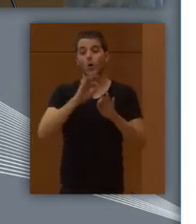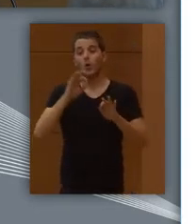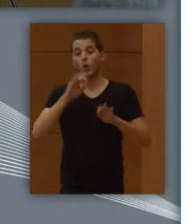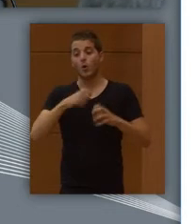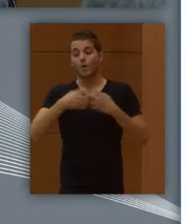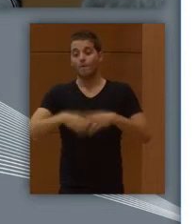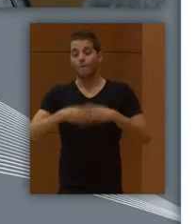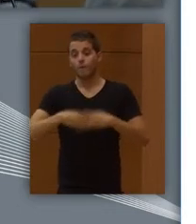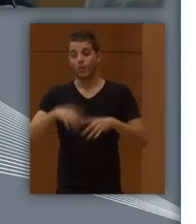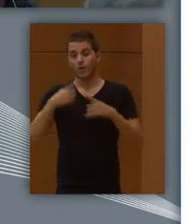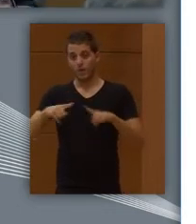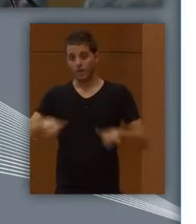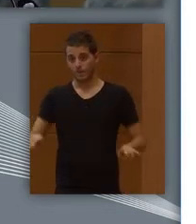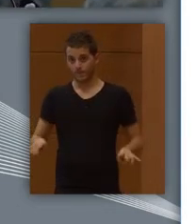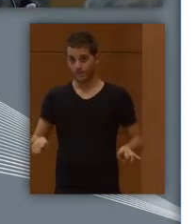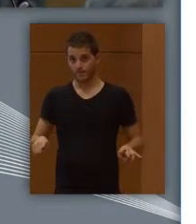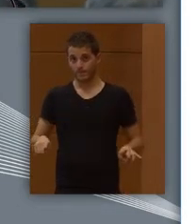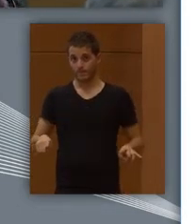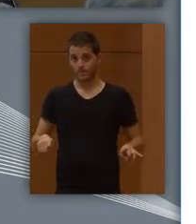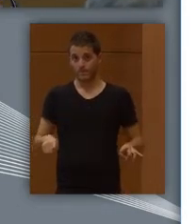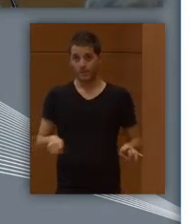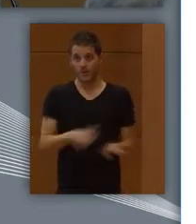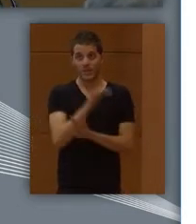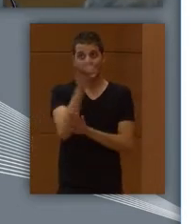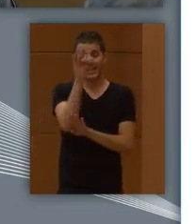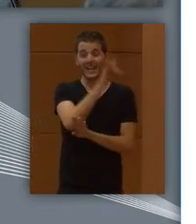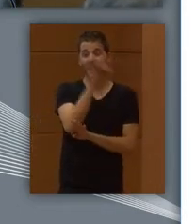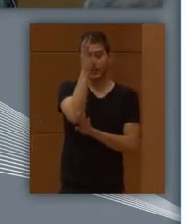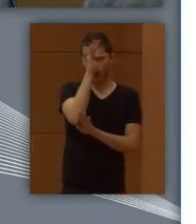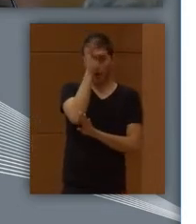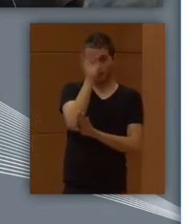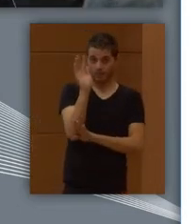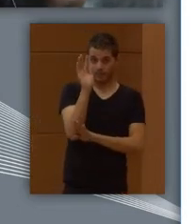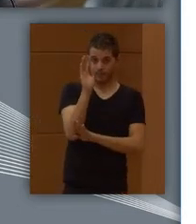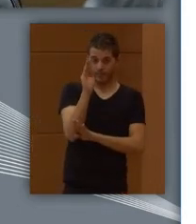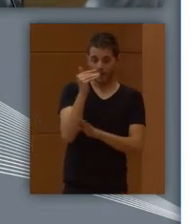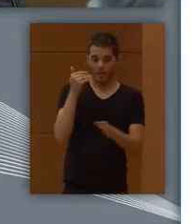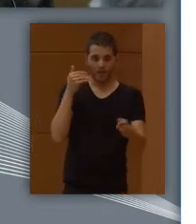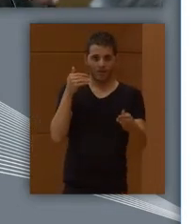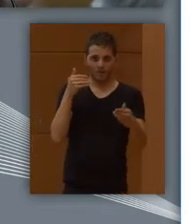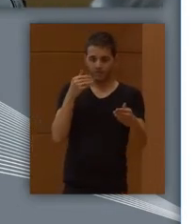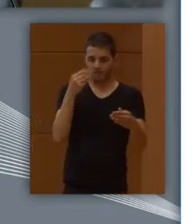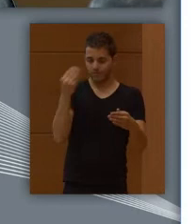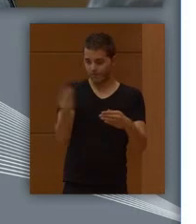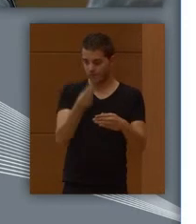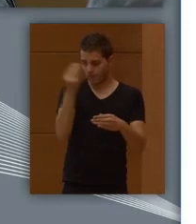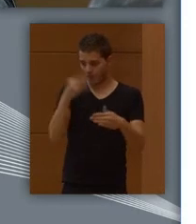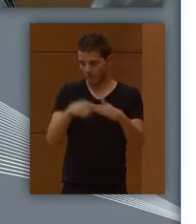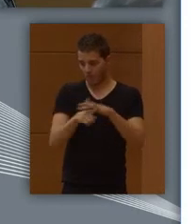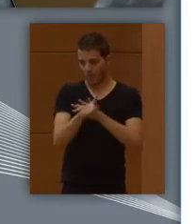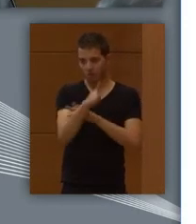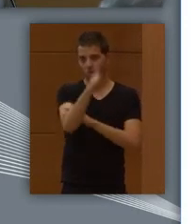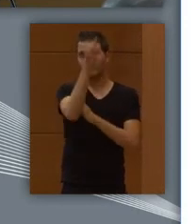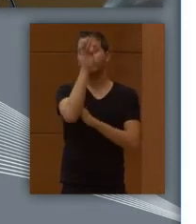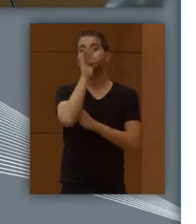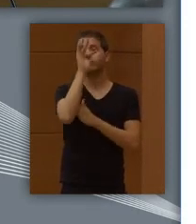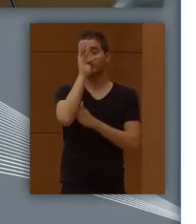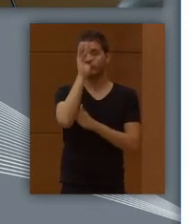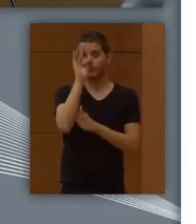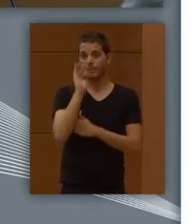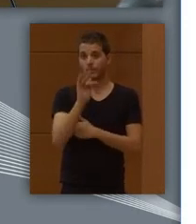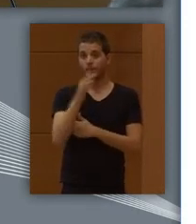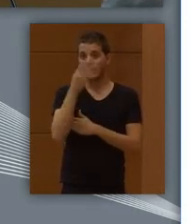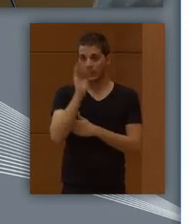decir, teóricamente, por supuesto que todavía queda mucho por hacer y por mejorar en materia de accesibilidad y de